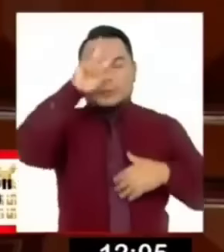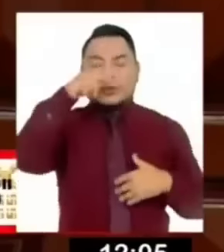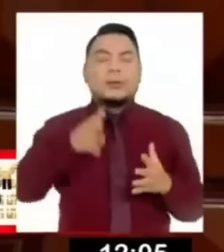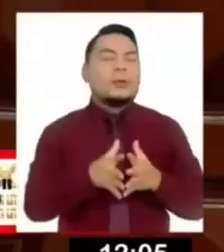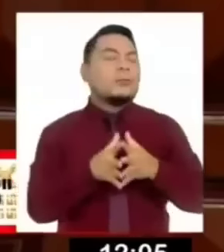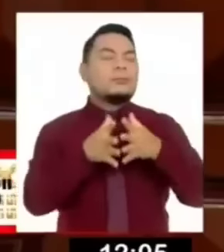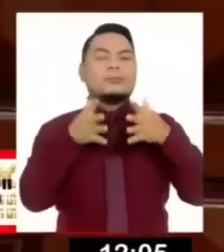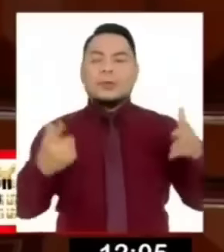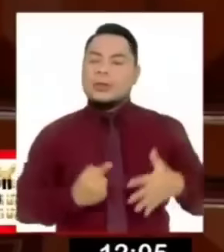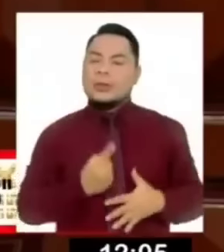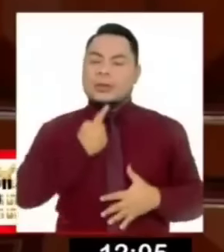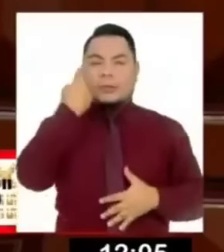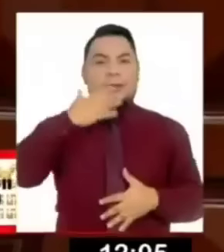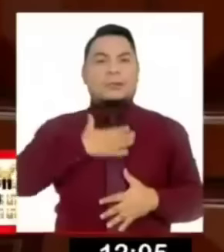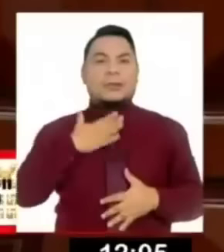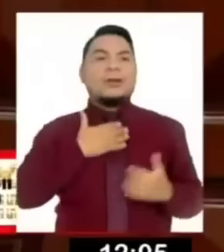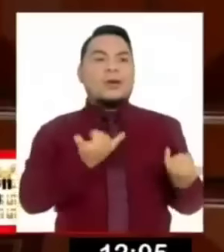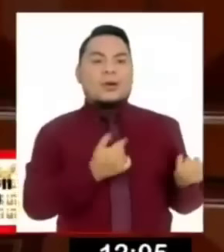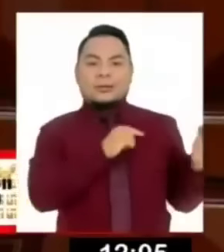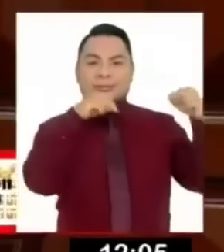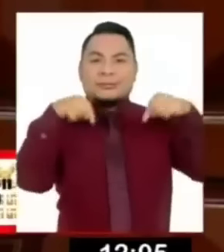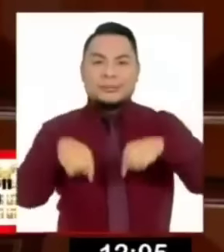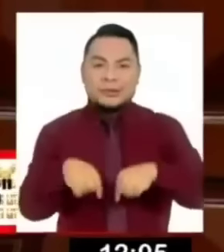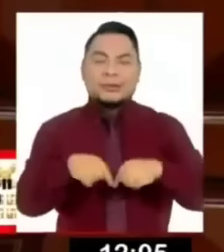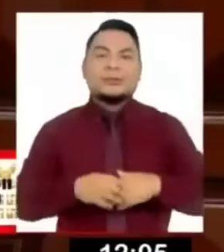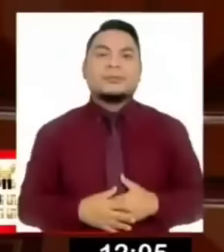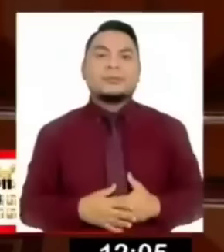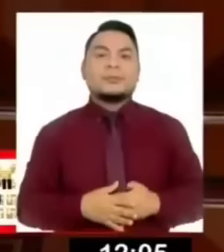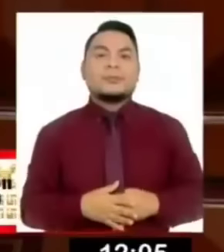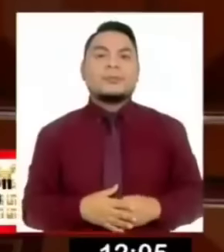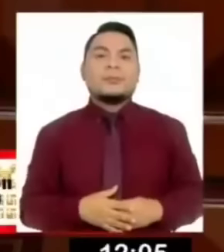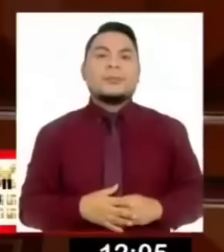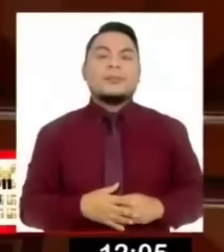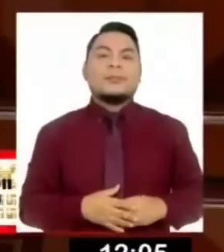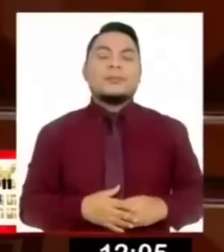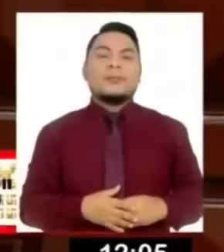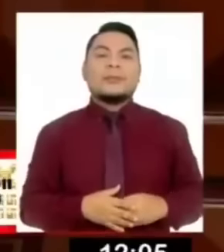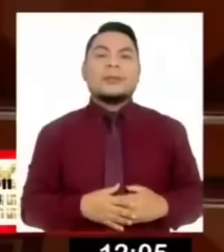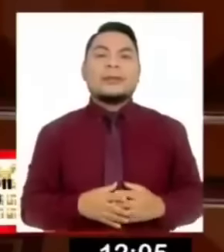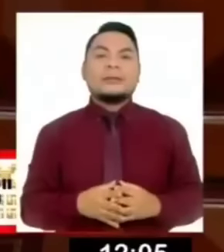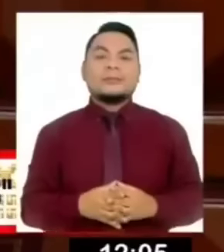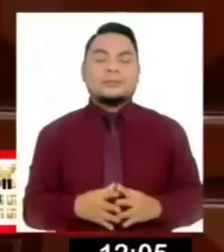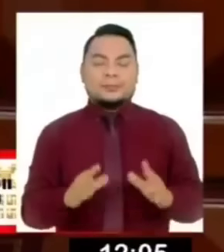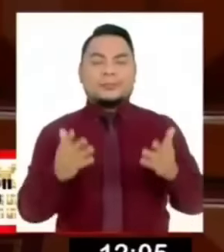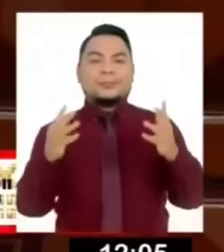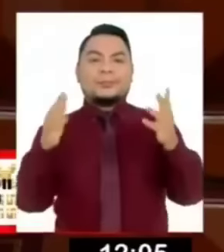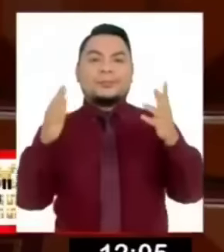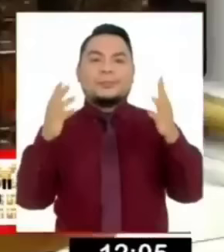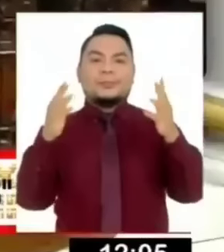mí estar en este recinto. Pero